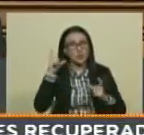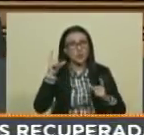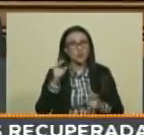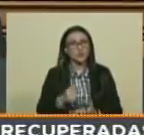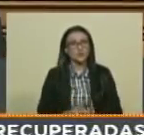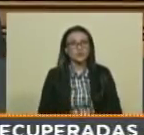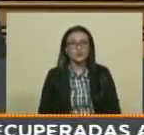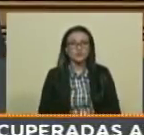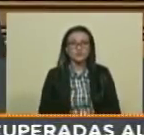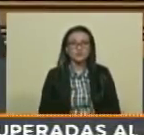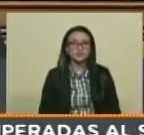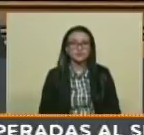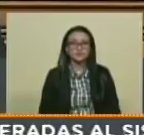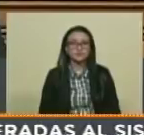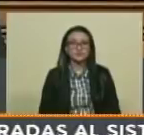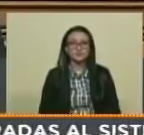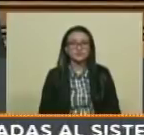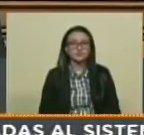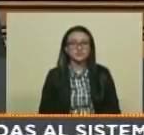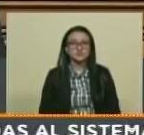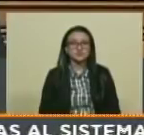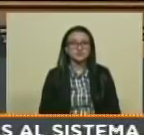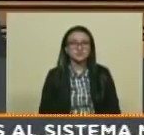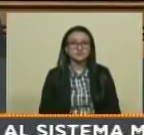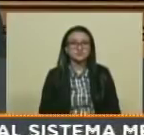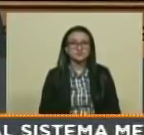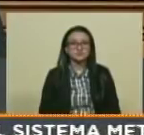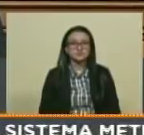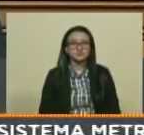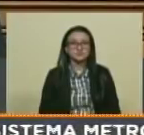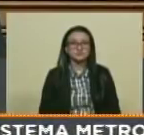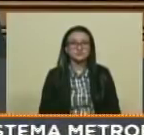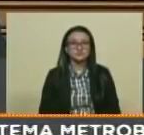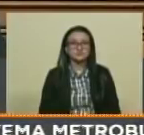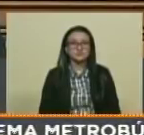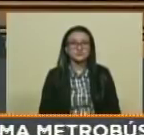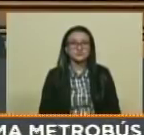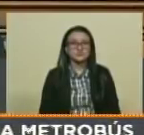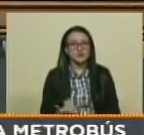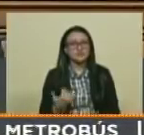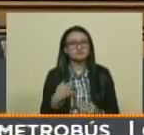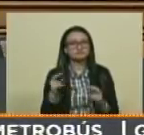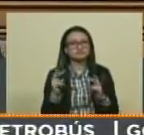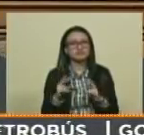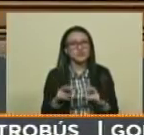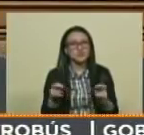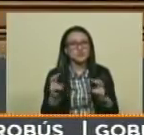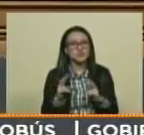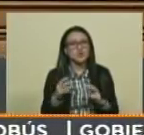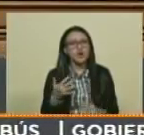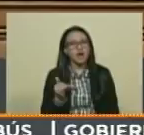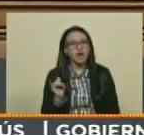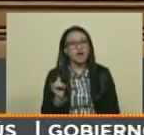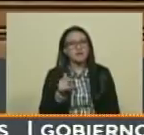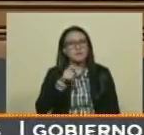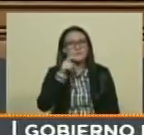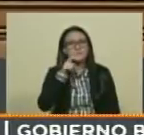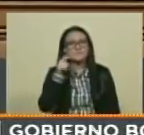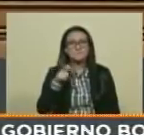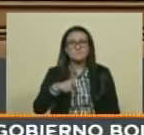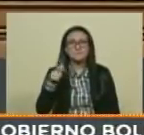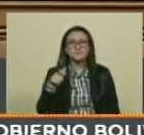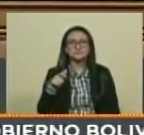compatriotas, que luego de descubrir todo esto, haya gente que